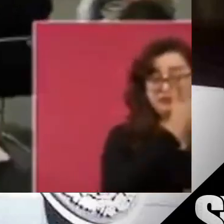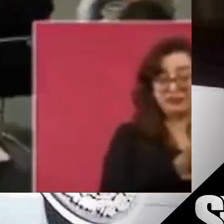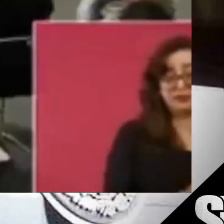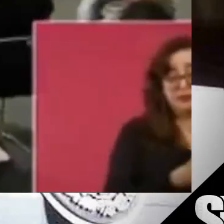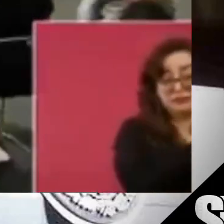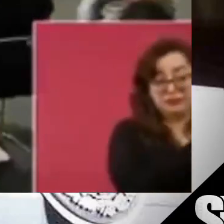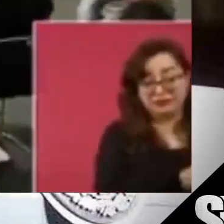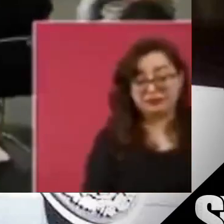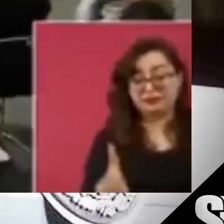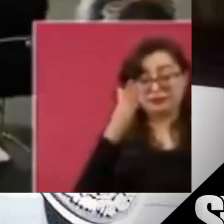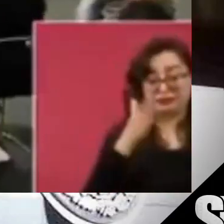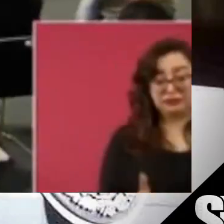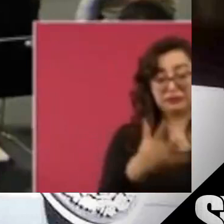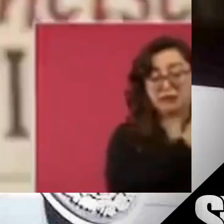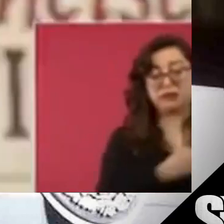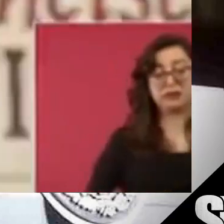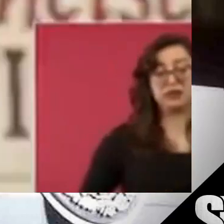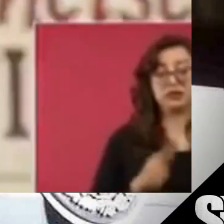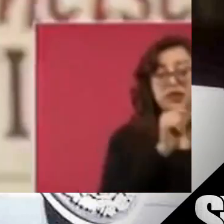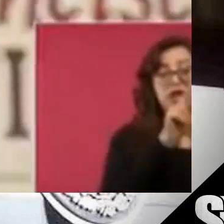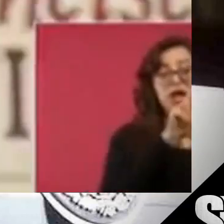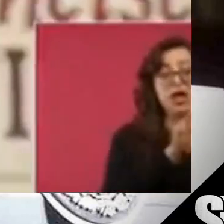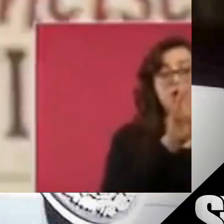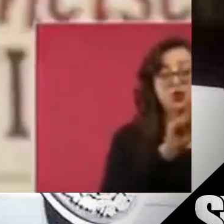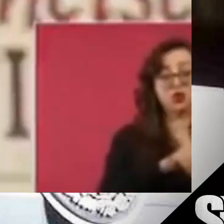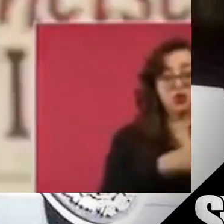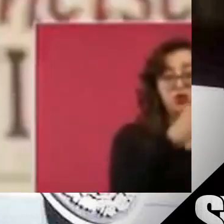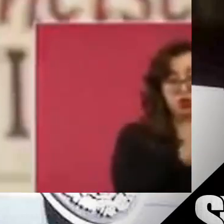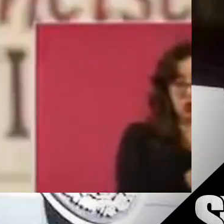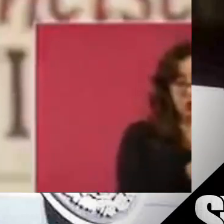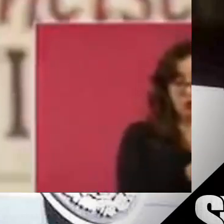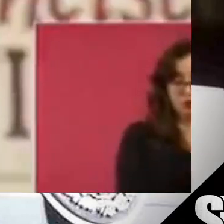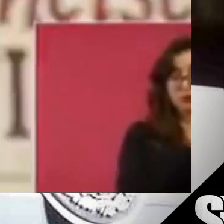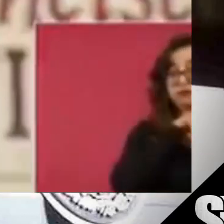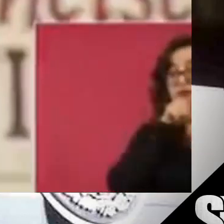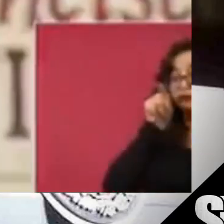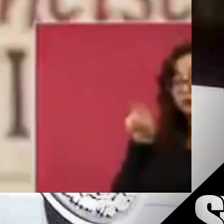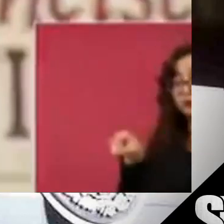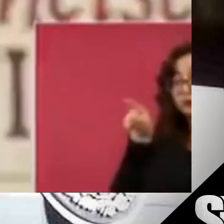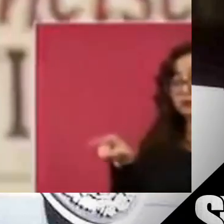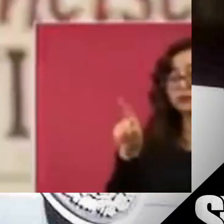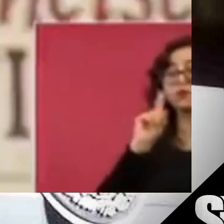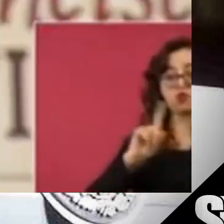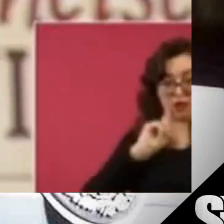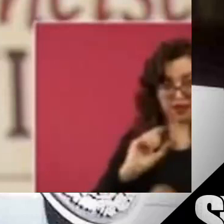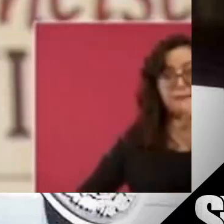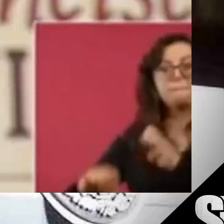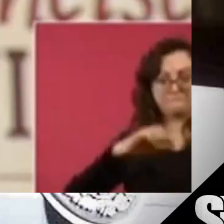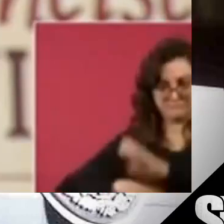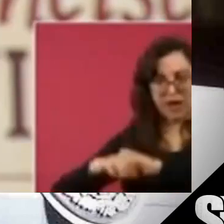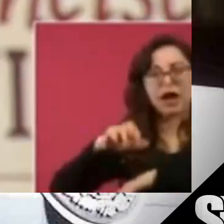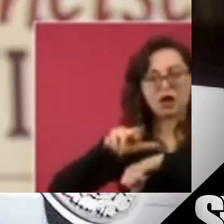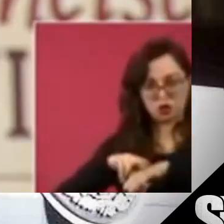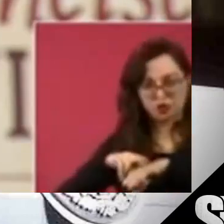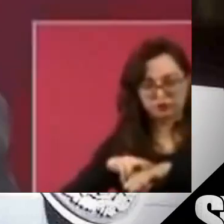o sea, durante el periodo de Donald Trump, fue imponernos el tercer país seguro. Es un tratado. El